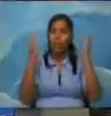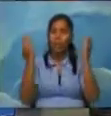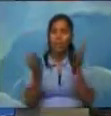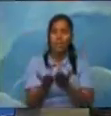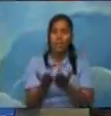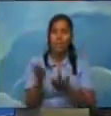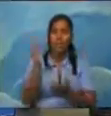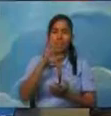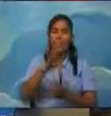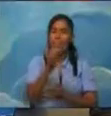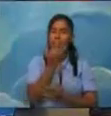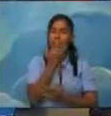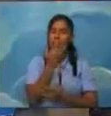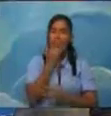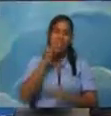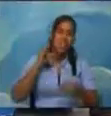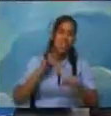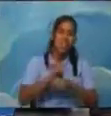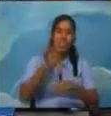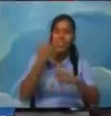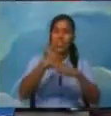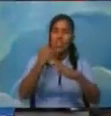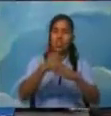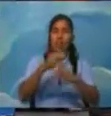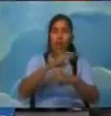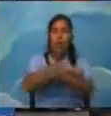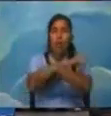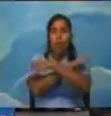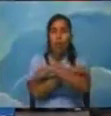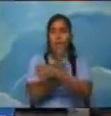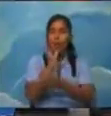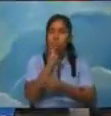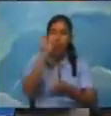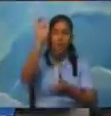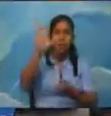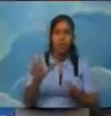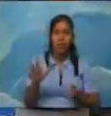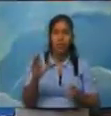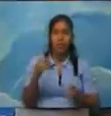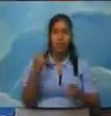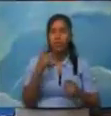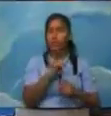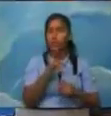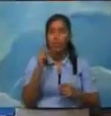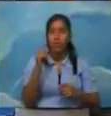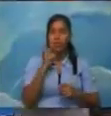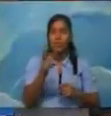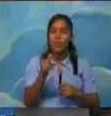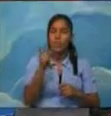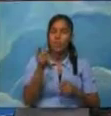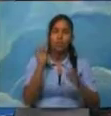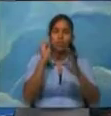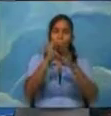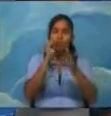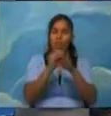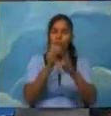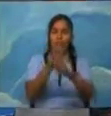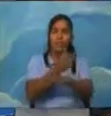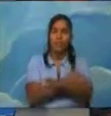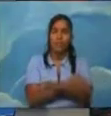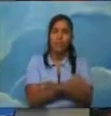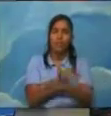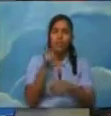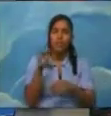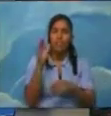andarán errantes como ovejas sin pastor, y no digan que no fueron advertidos. Aquí está.